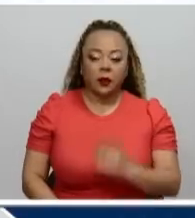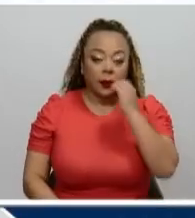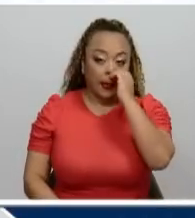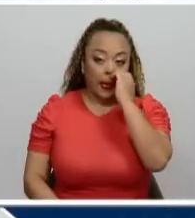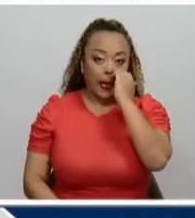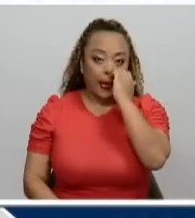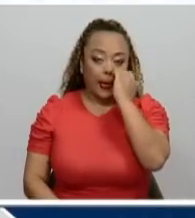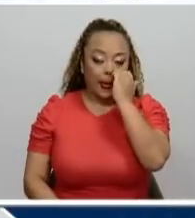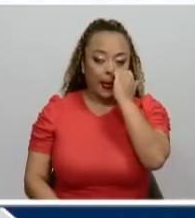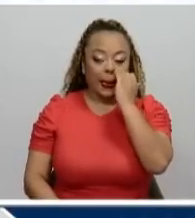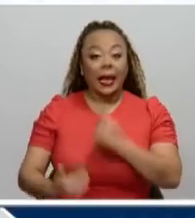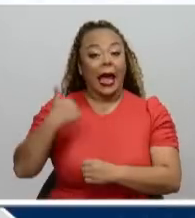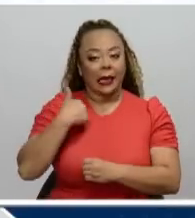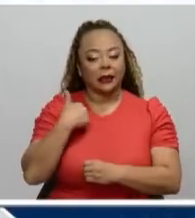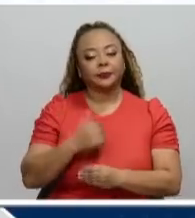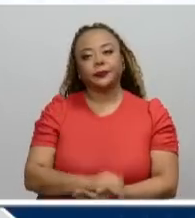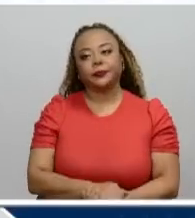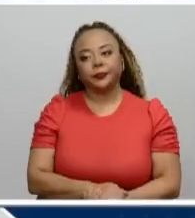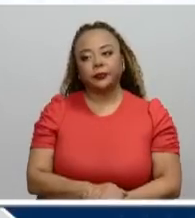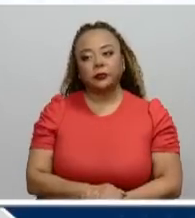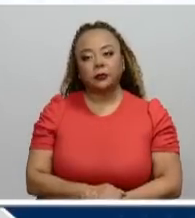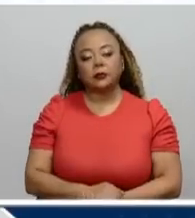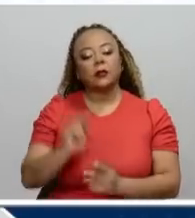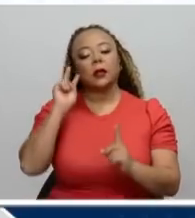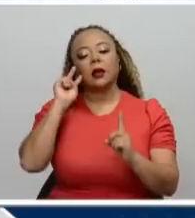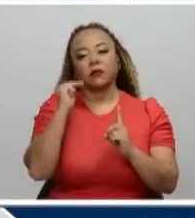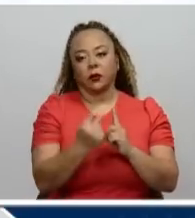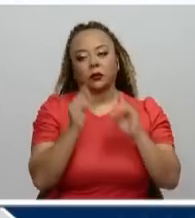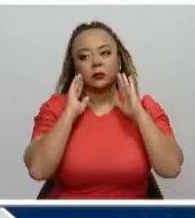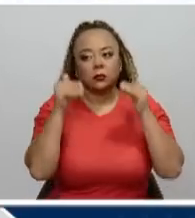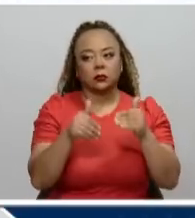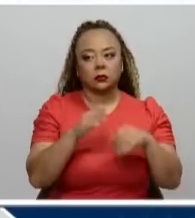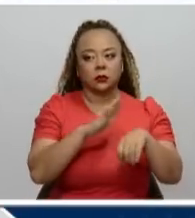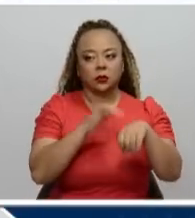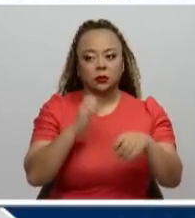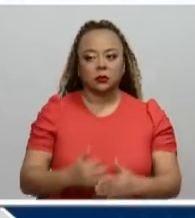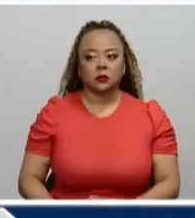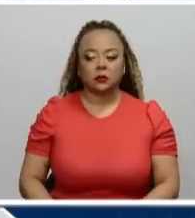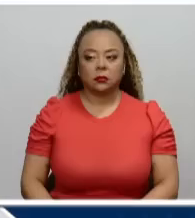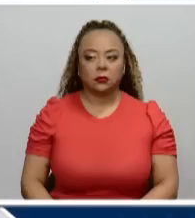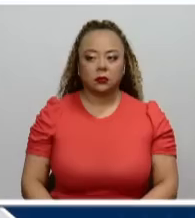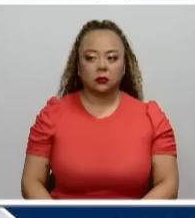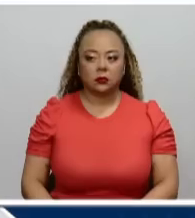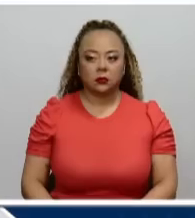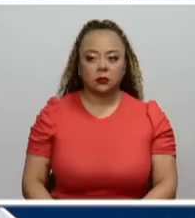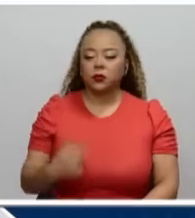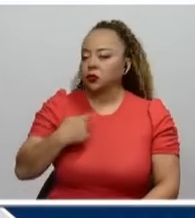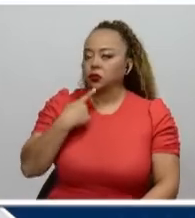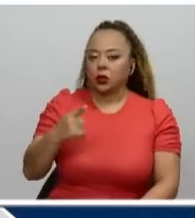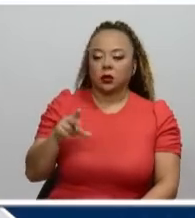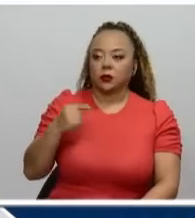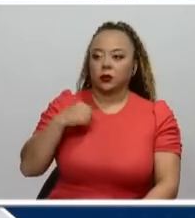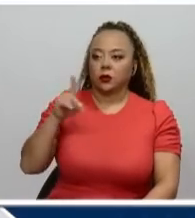si hay una hay un enfoque en la convocatoria dije que no iba a hacer drama ahora no no lo estás